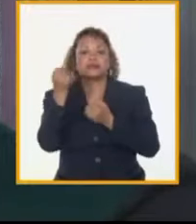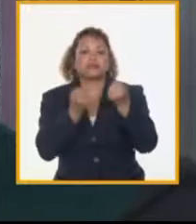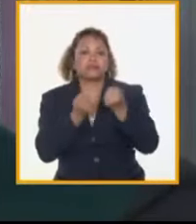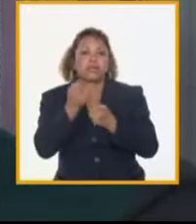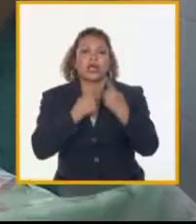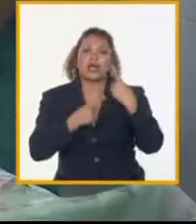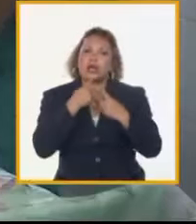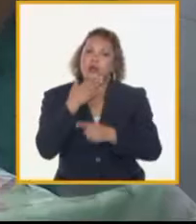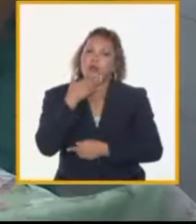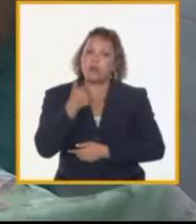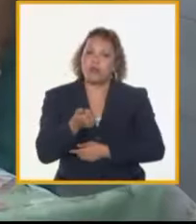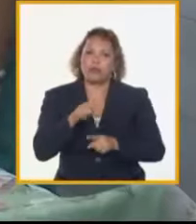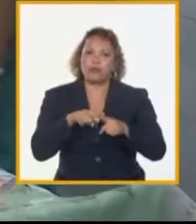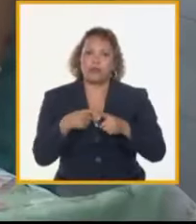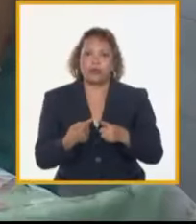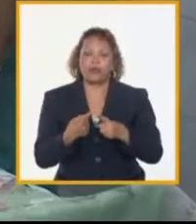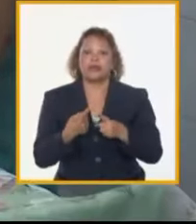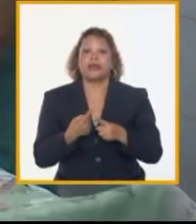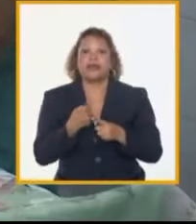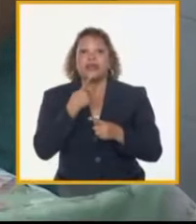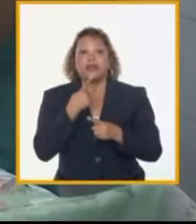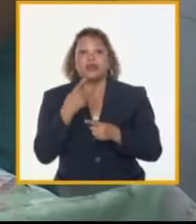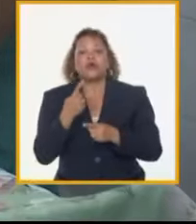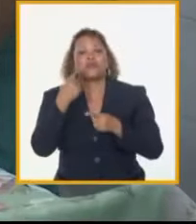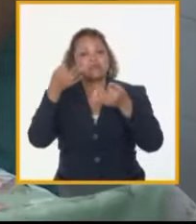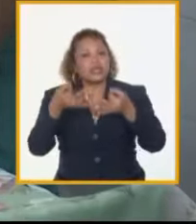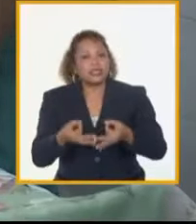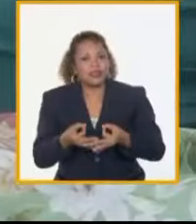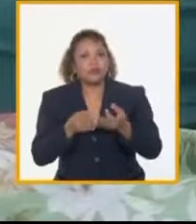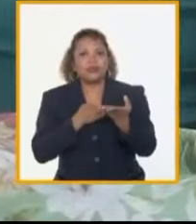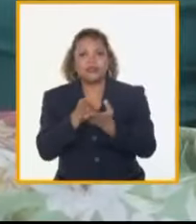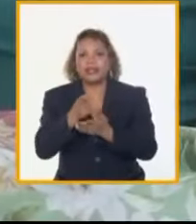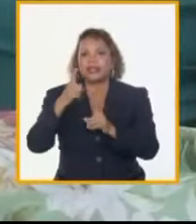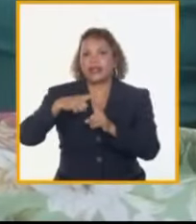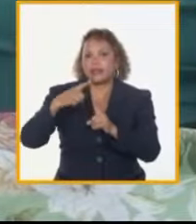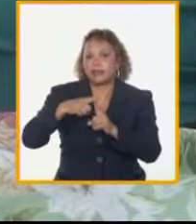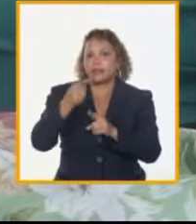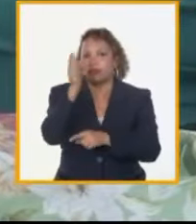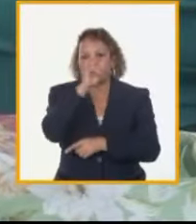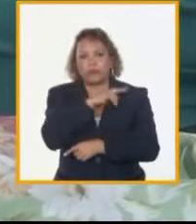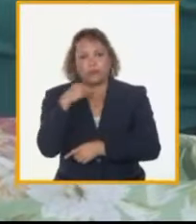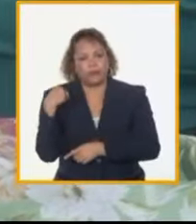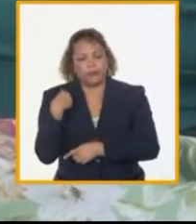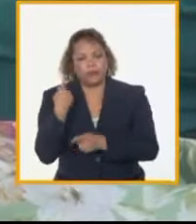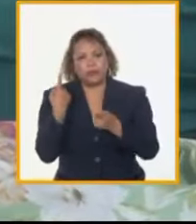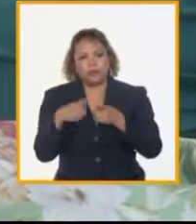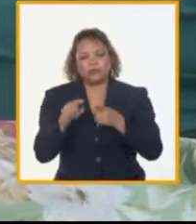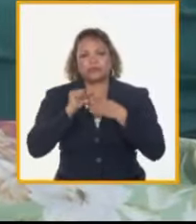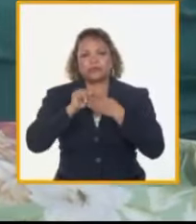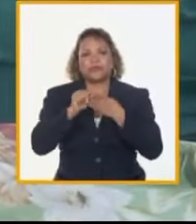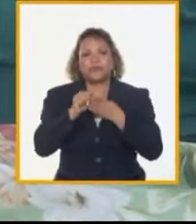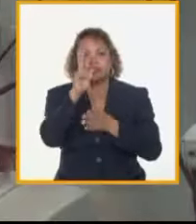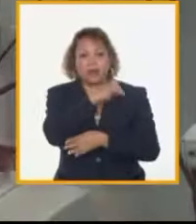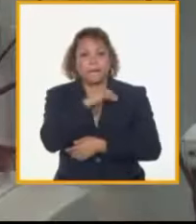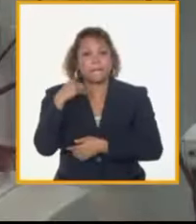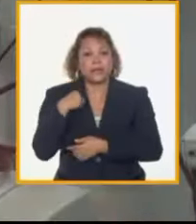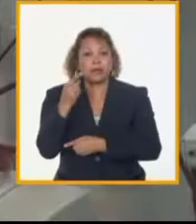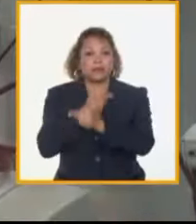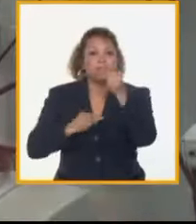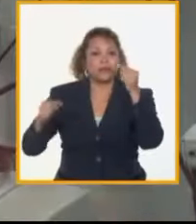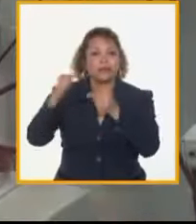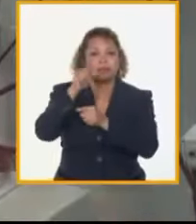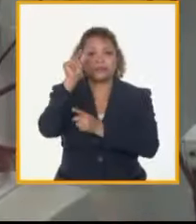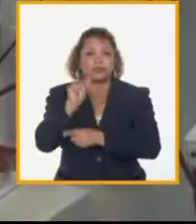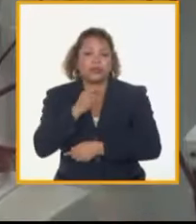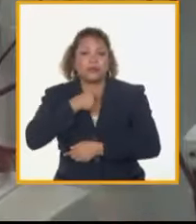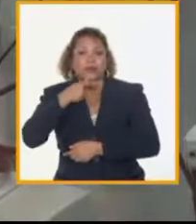una garantía y un beneficio que asegura la continuidad de sus tratamientos. En tanto, en los servicios médicos, priorizan a los pacientes